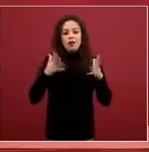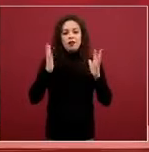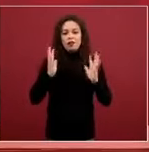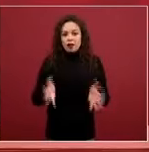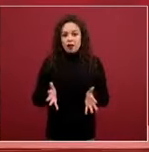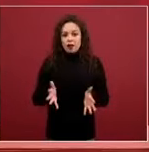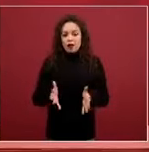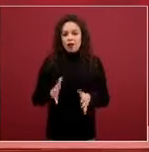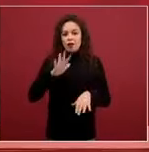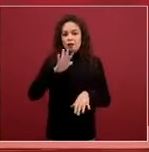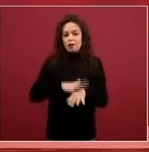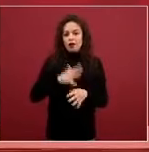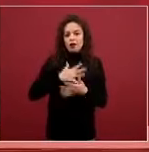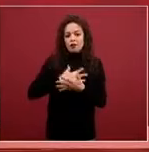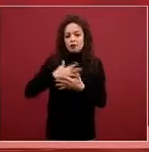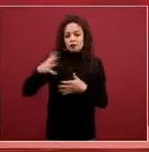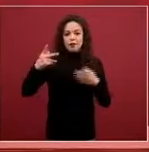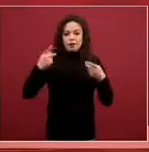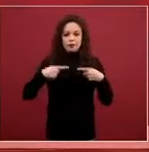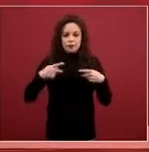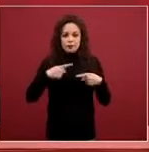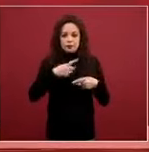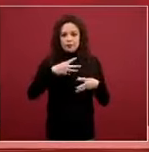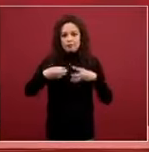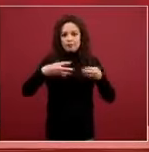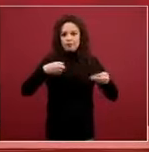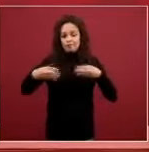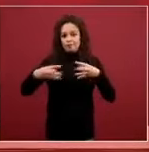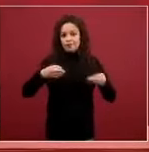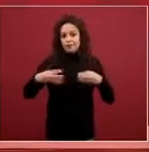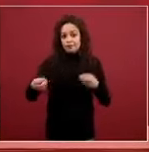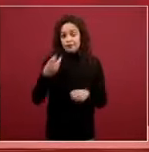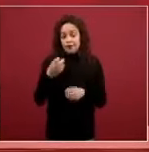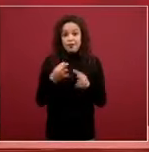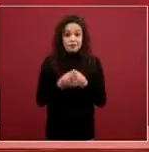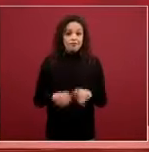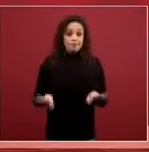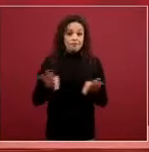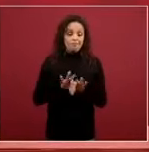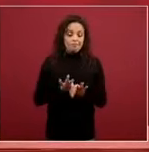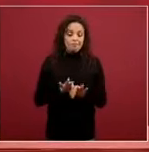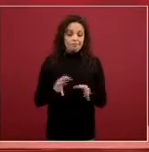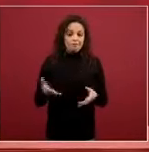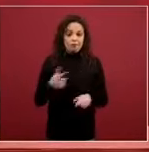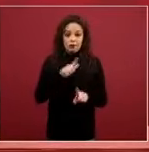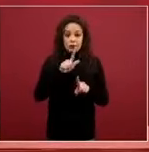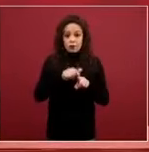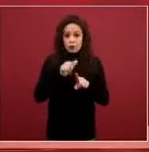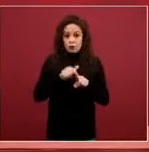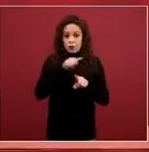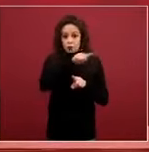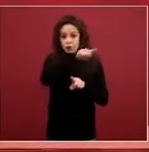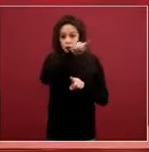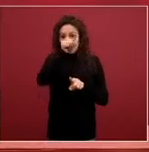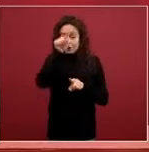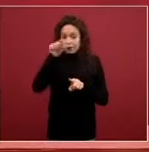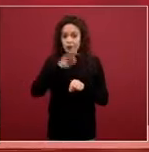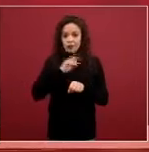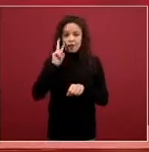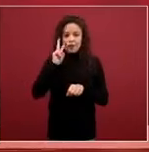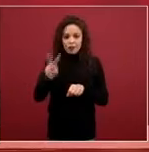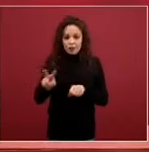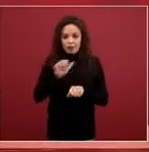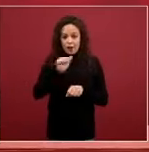de incidencia y una carga de enfermedad importante, tanto en la coloración de carga de enfermedad como en la tasa de incidencia, siempre